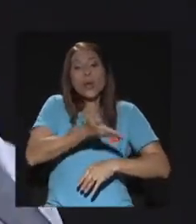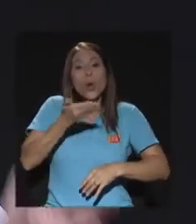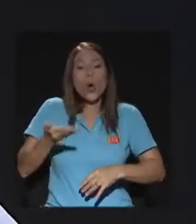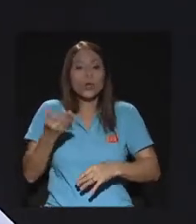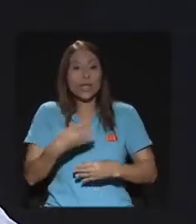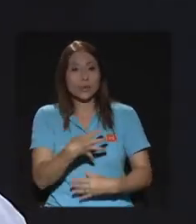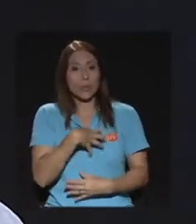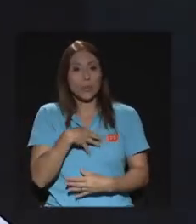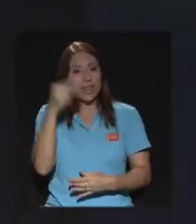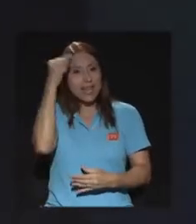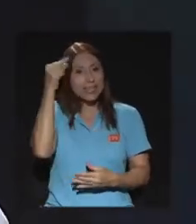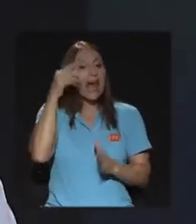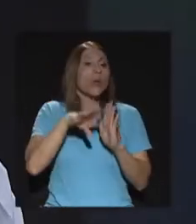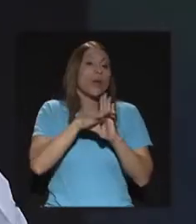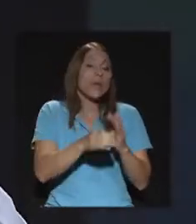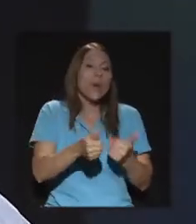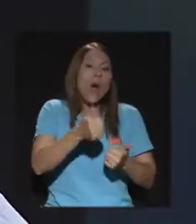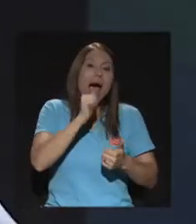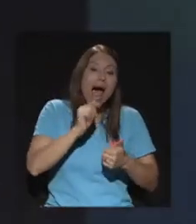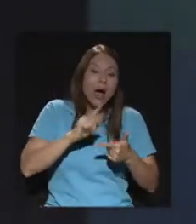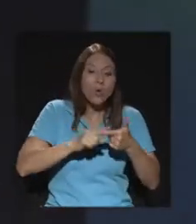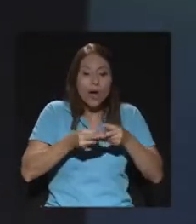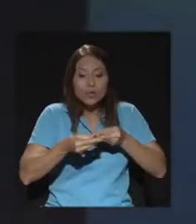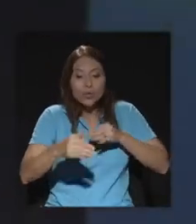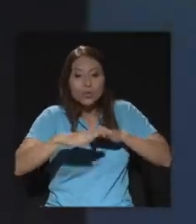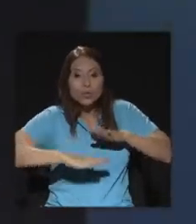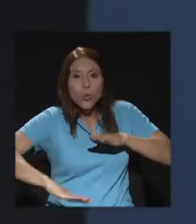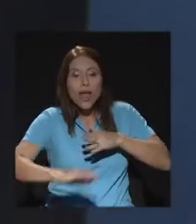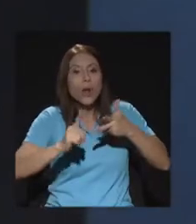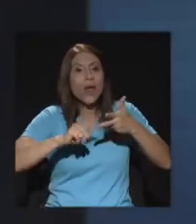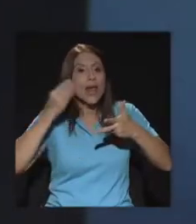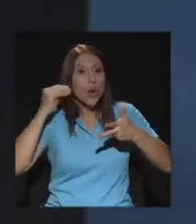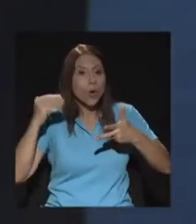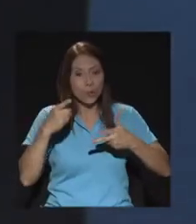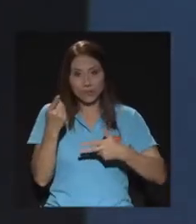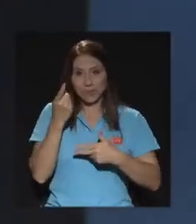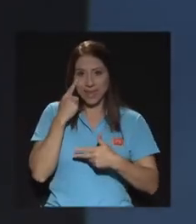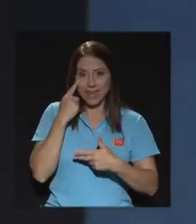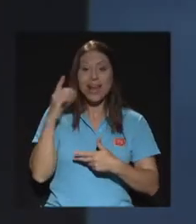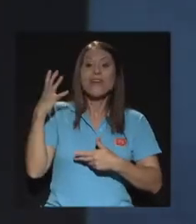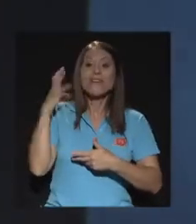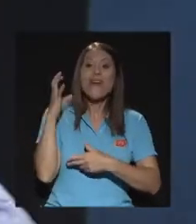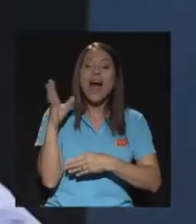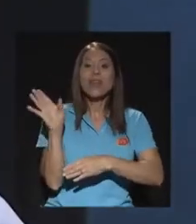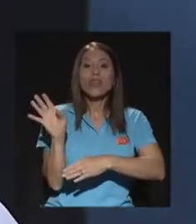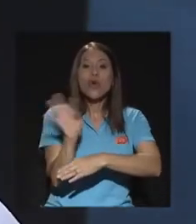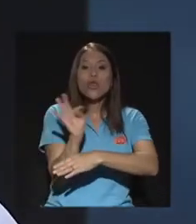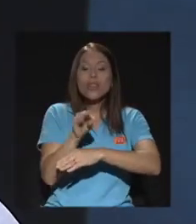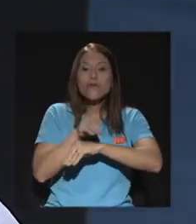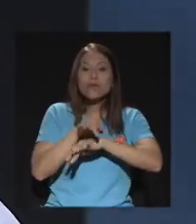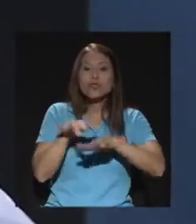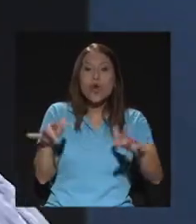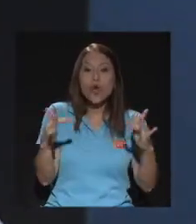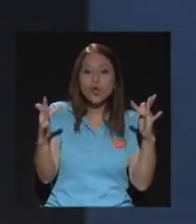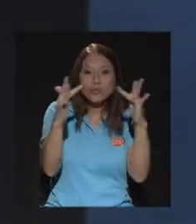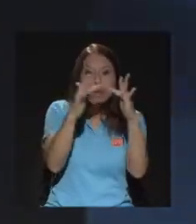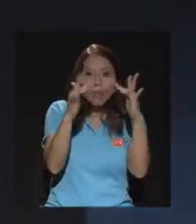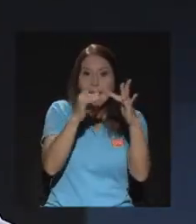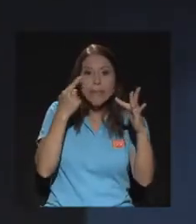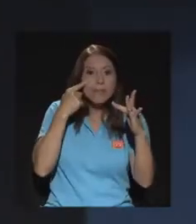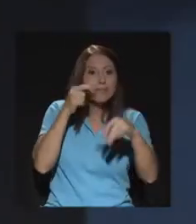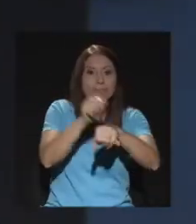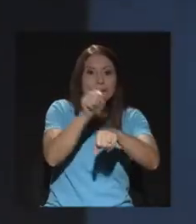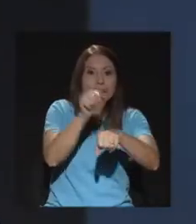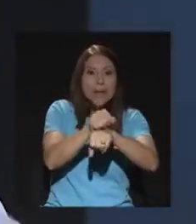el subsuelo, el oro. La radiodifusión, las frecuencias son bienes intangibles. Alguien necesita poner una torre